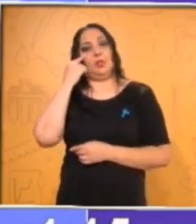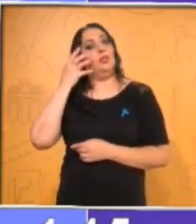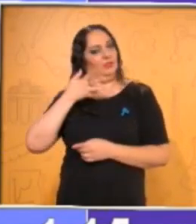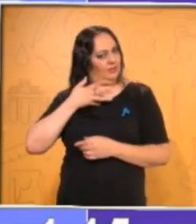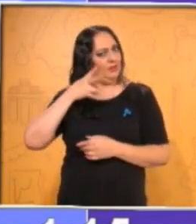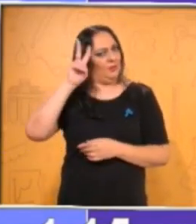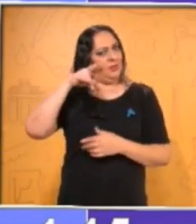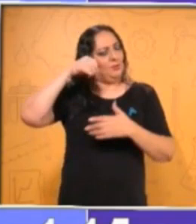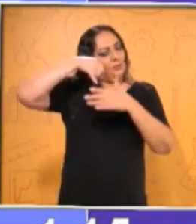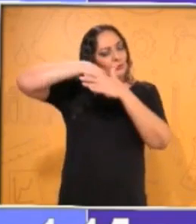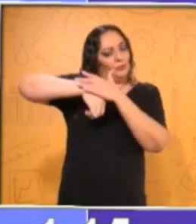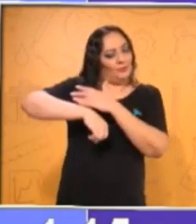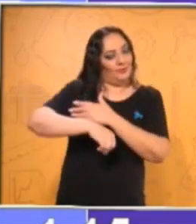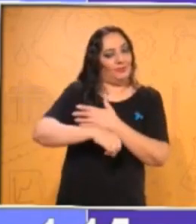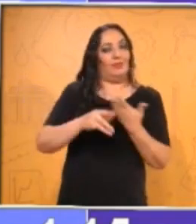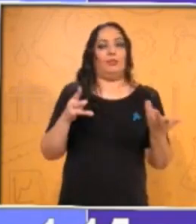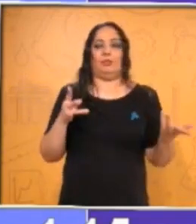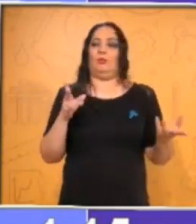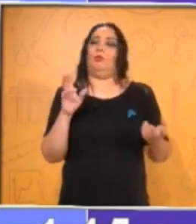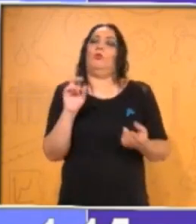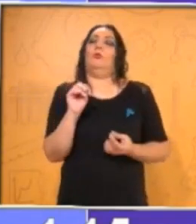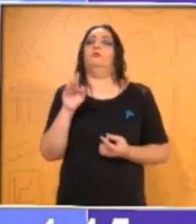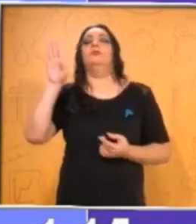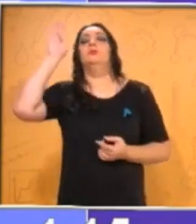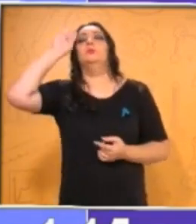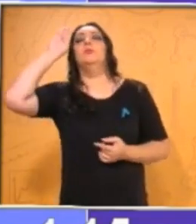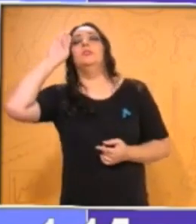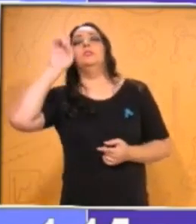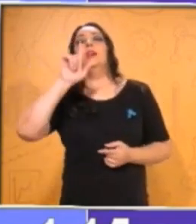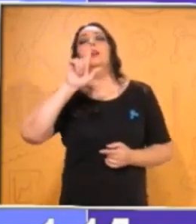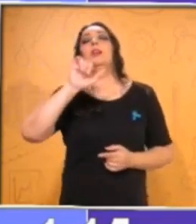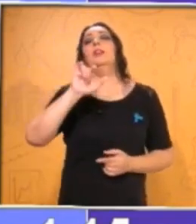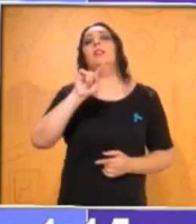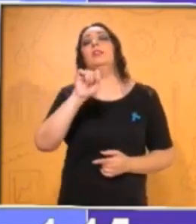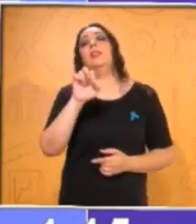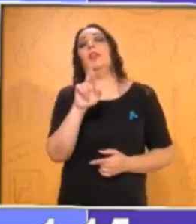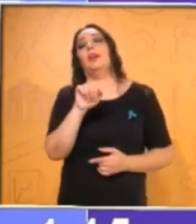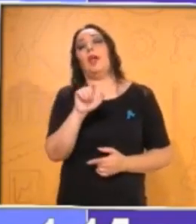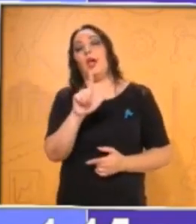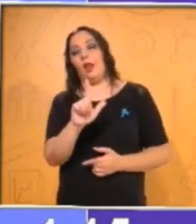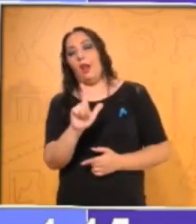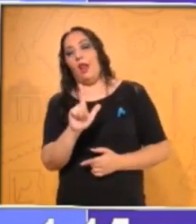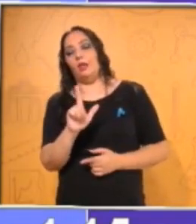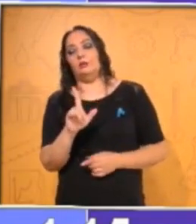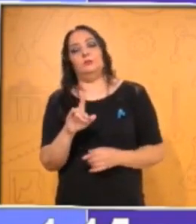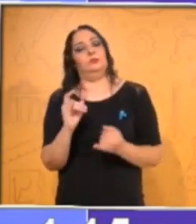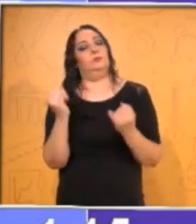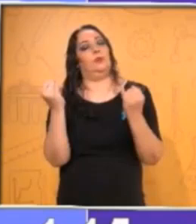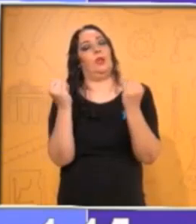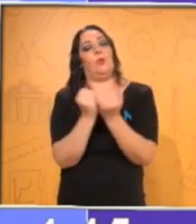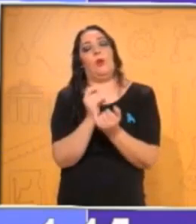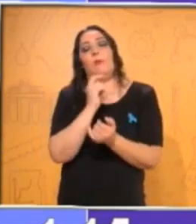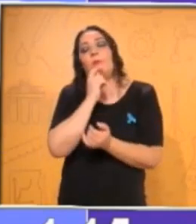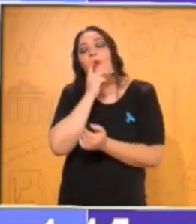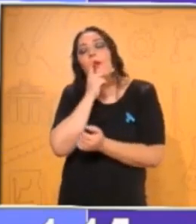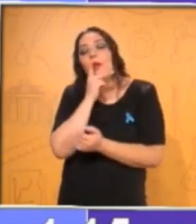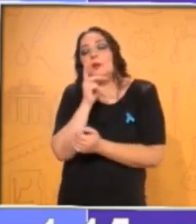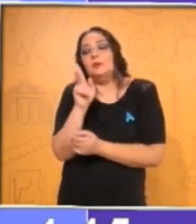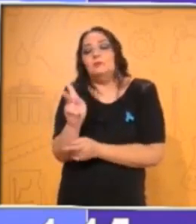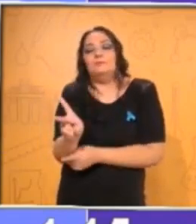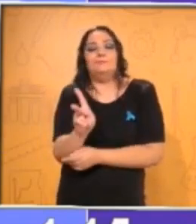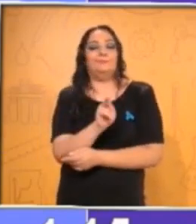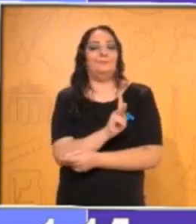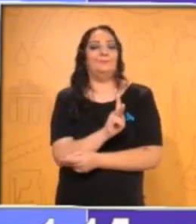ver, piénsale si será literal o será figurado. Recuerda que literal es lo que viene en el diccionario.